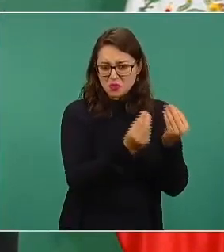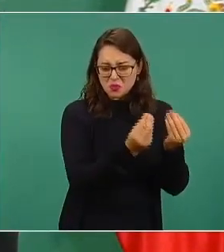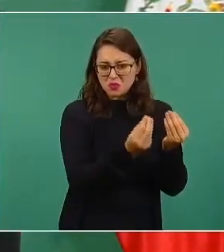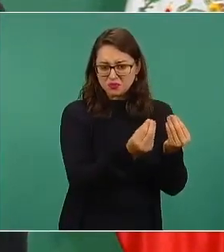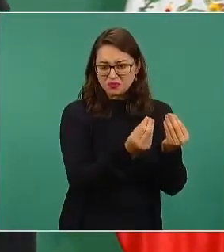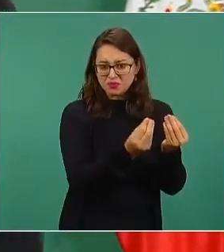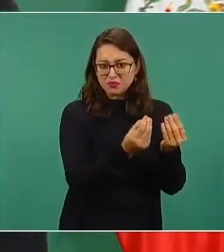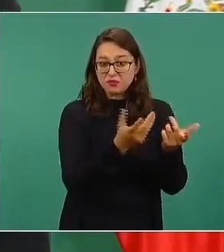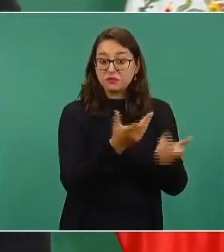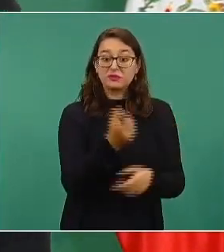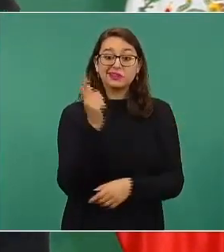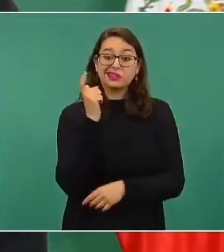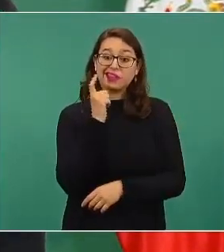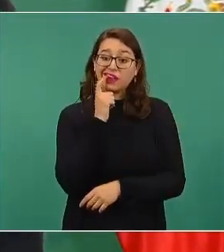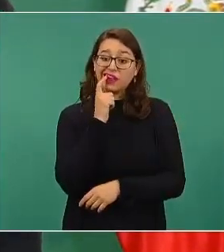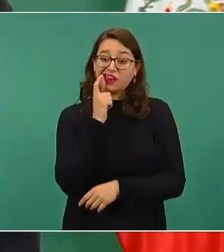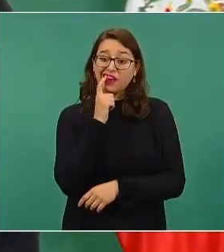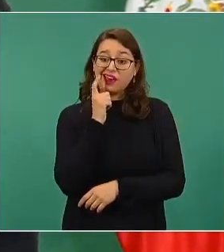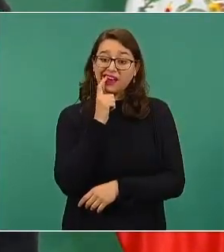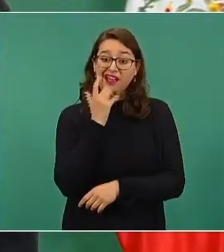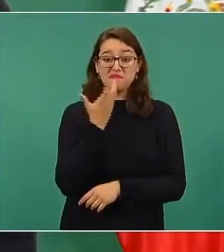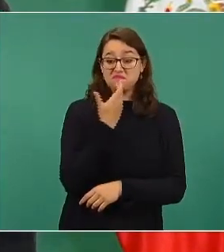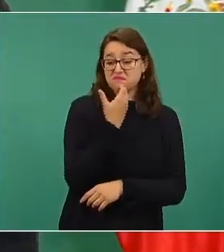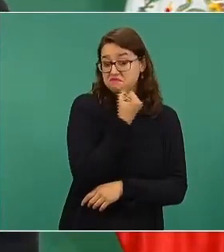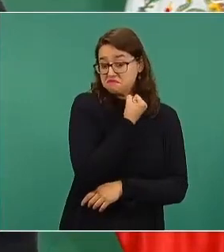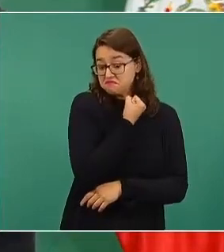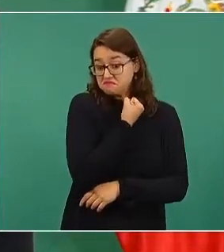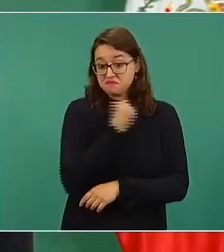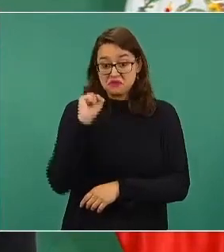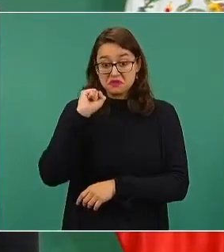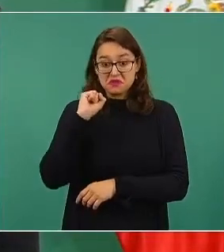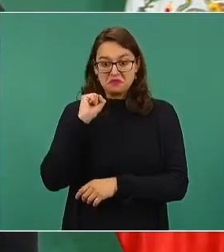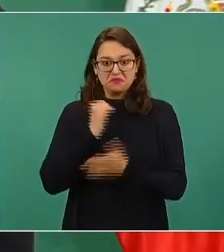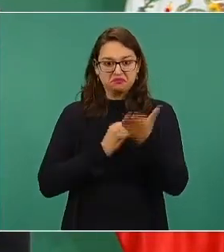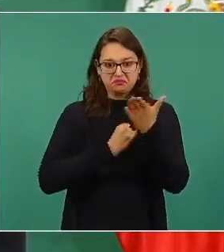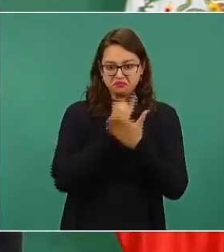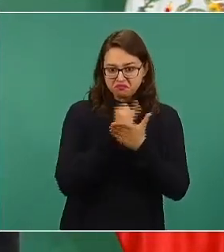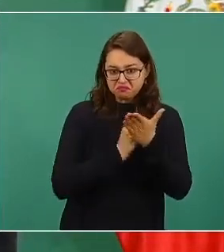porque fue muy hábil para especular,